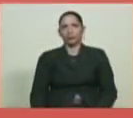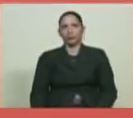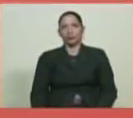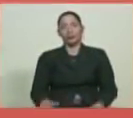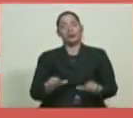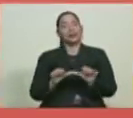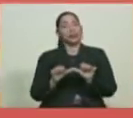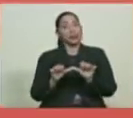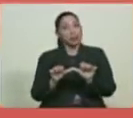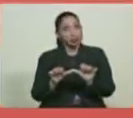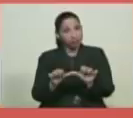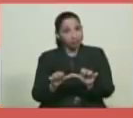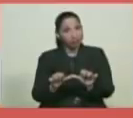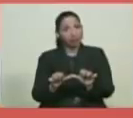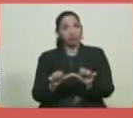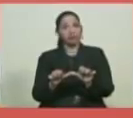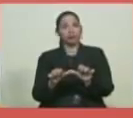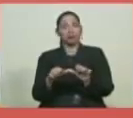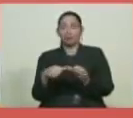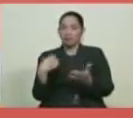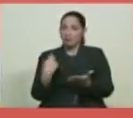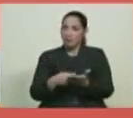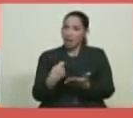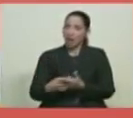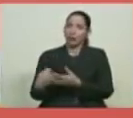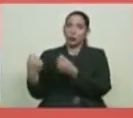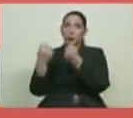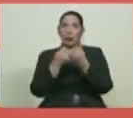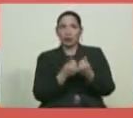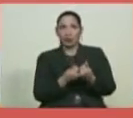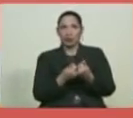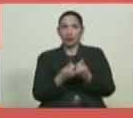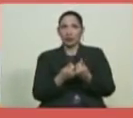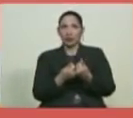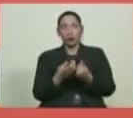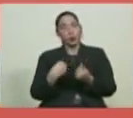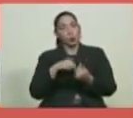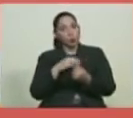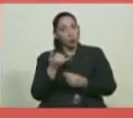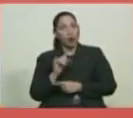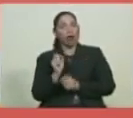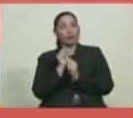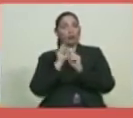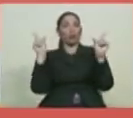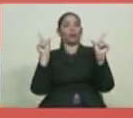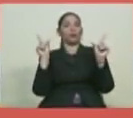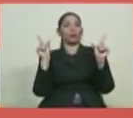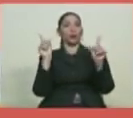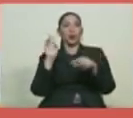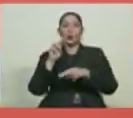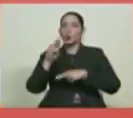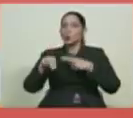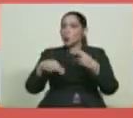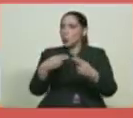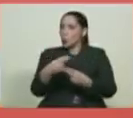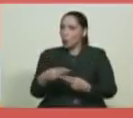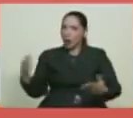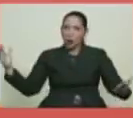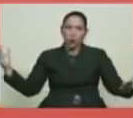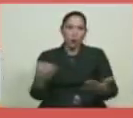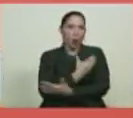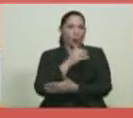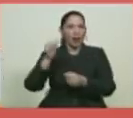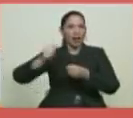Sigan gastando real en eso, que les tenemos una sorpresita. Nunca más van a robarse la gasolina de